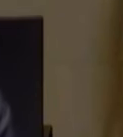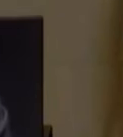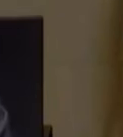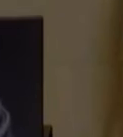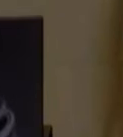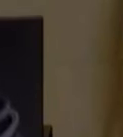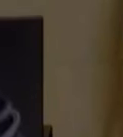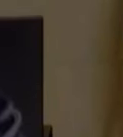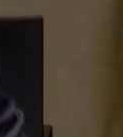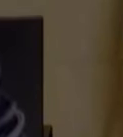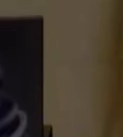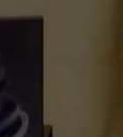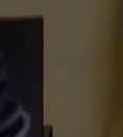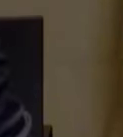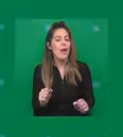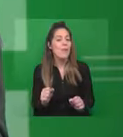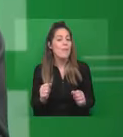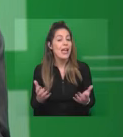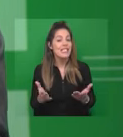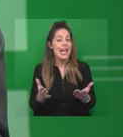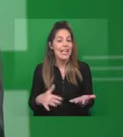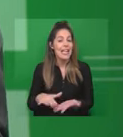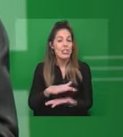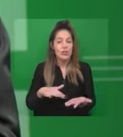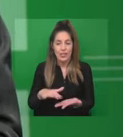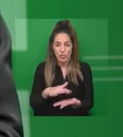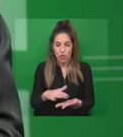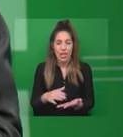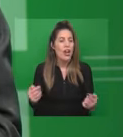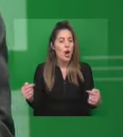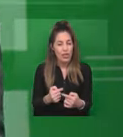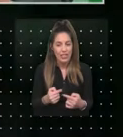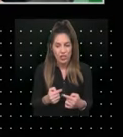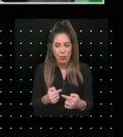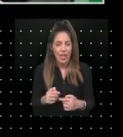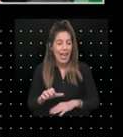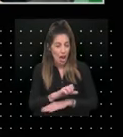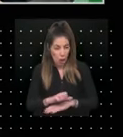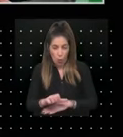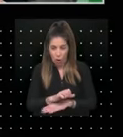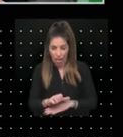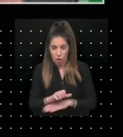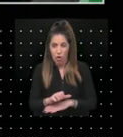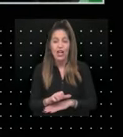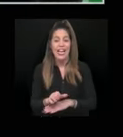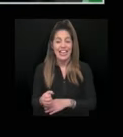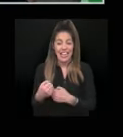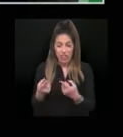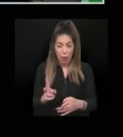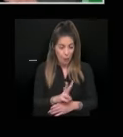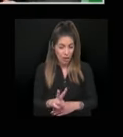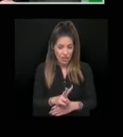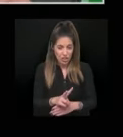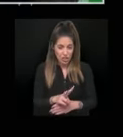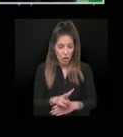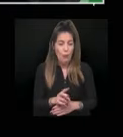y se refirió así a este caso. Es una contradicción increíble porque Ecuador, que dio asilo a Julian Assange por todo lo que